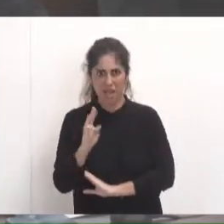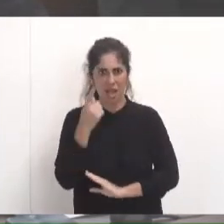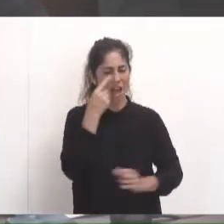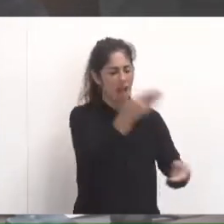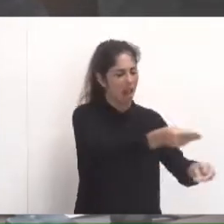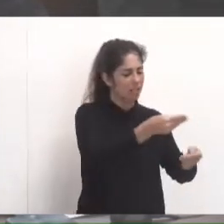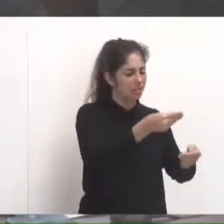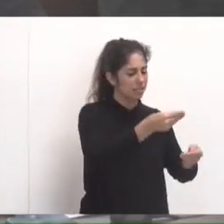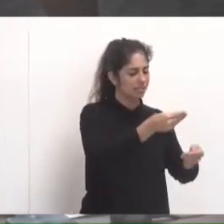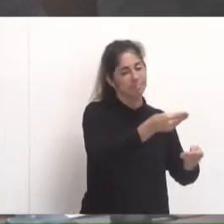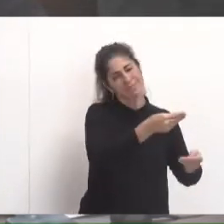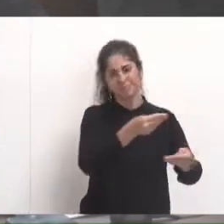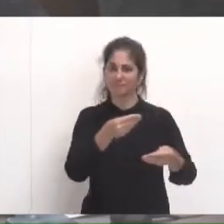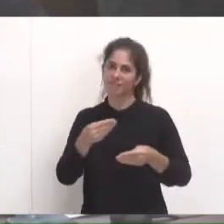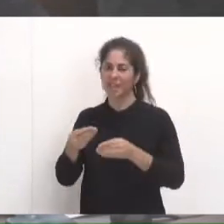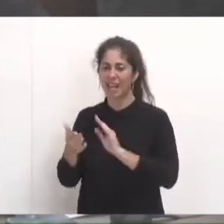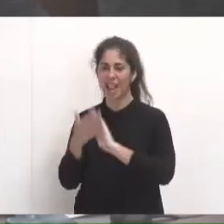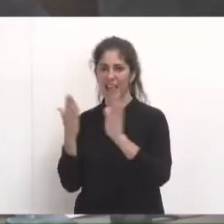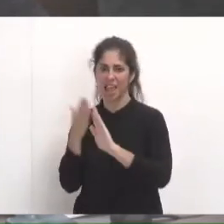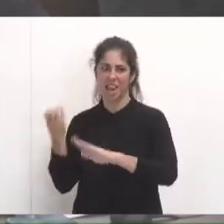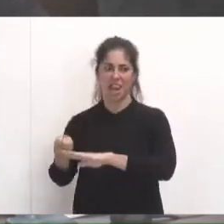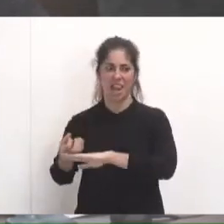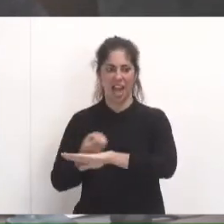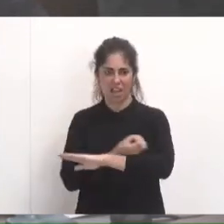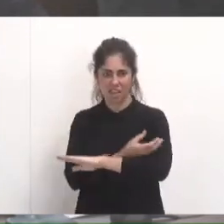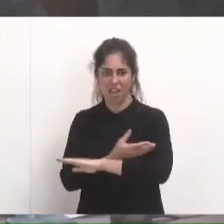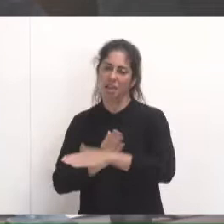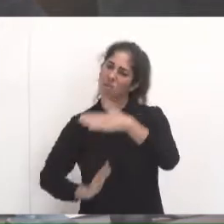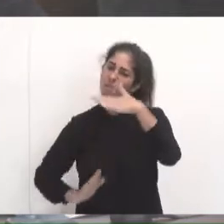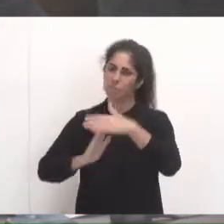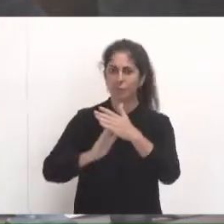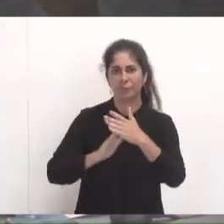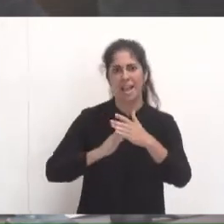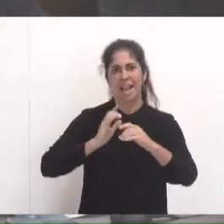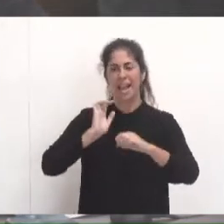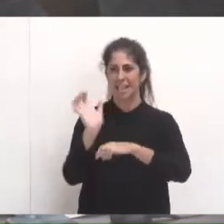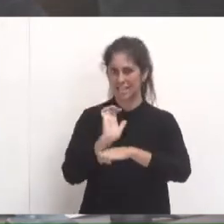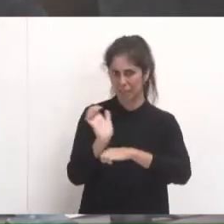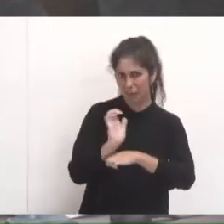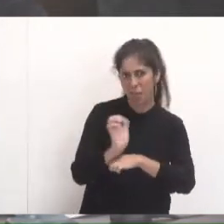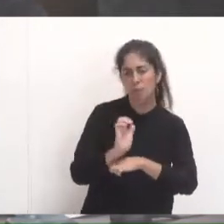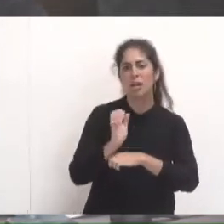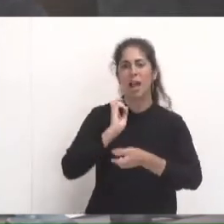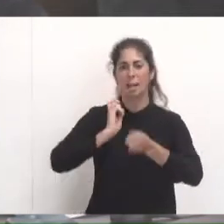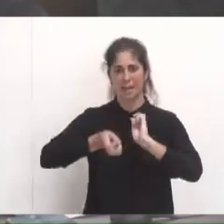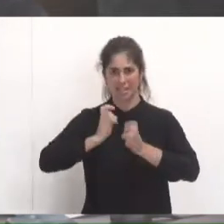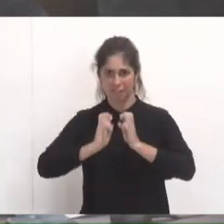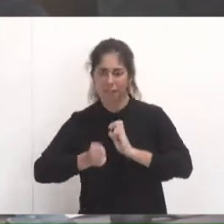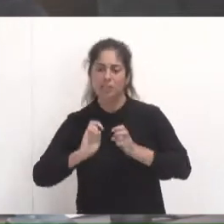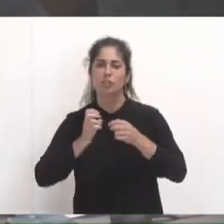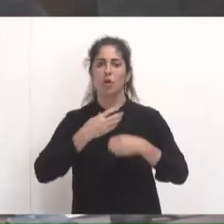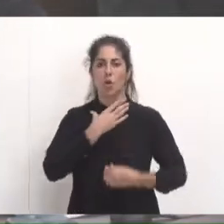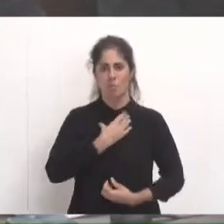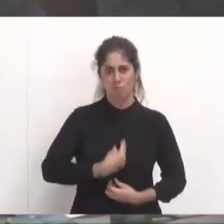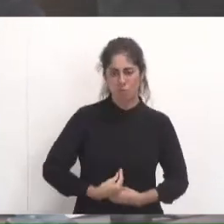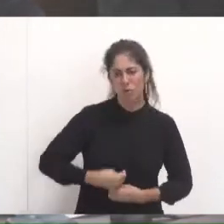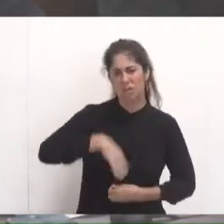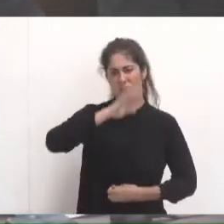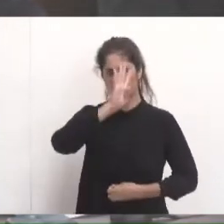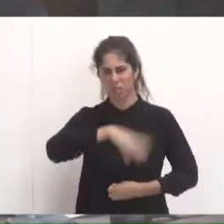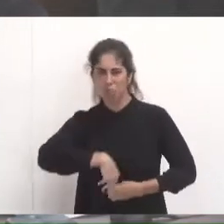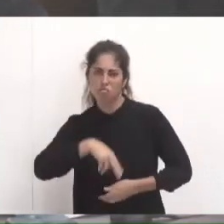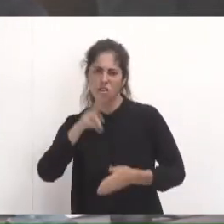la construcción del AVE en España, en Extremadura, en el País Vasco, en Murcia, en Cataluña, en